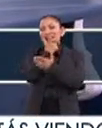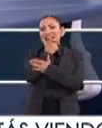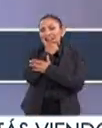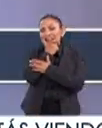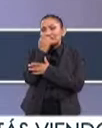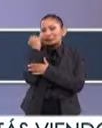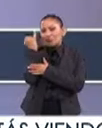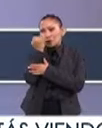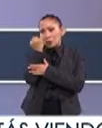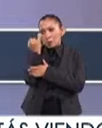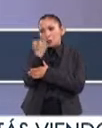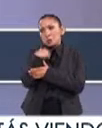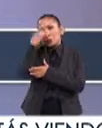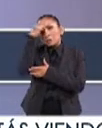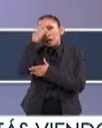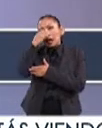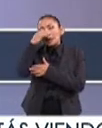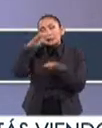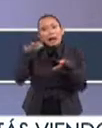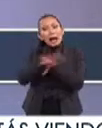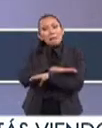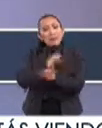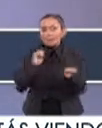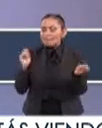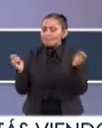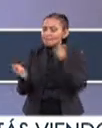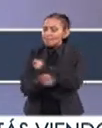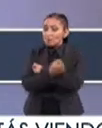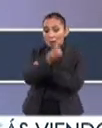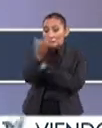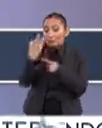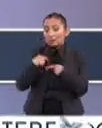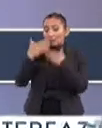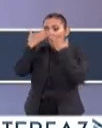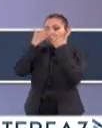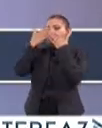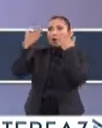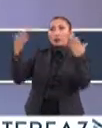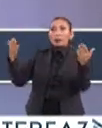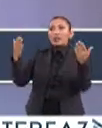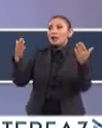inglés, me parece una experiencia que te cambia bastante a cualquier persona, que